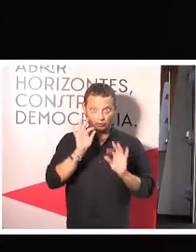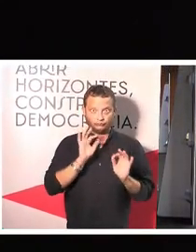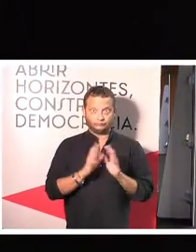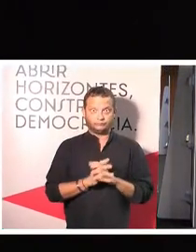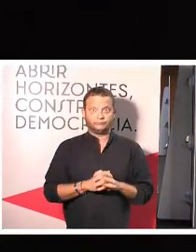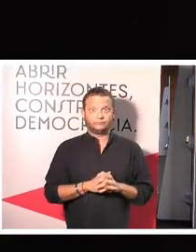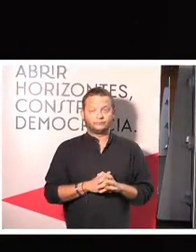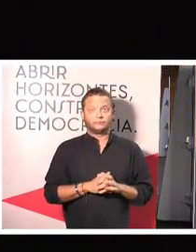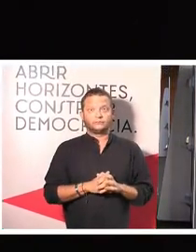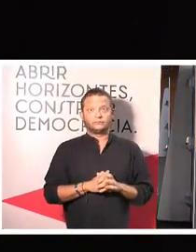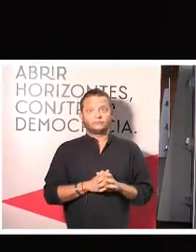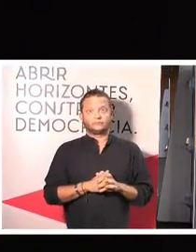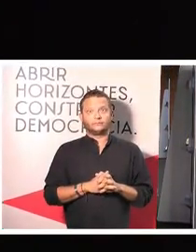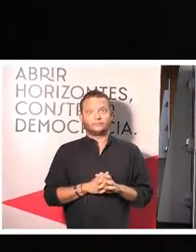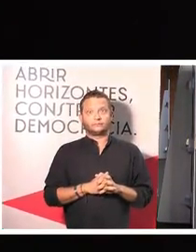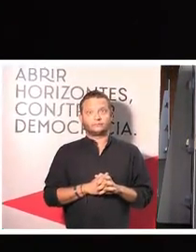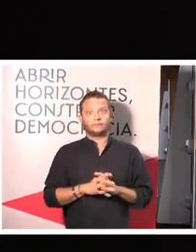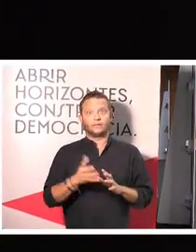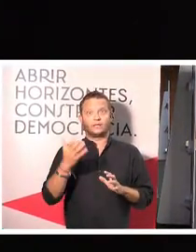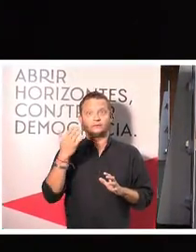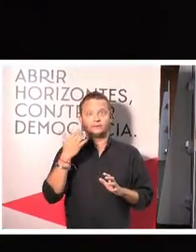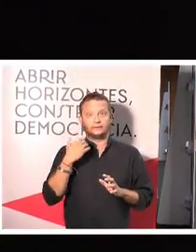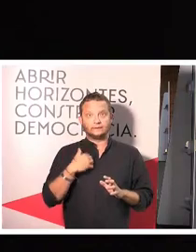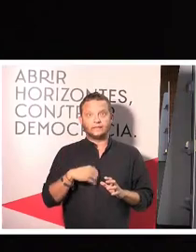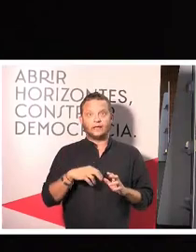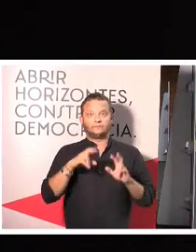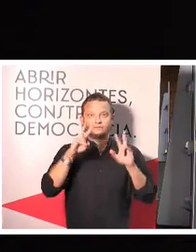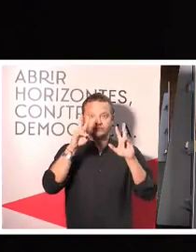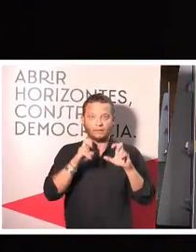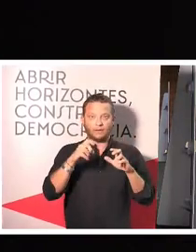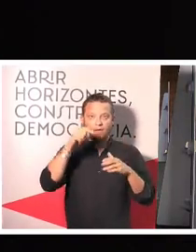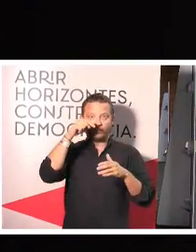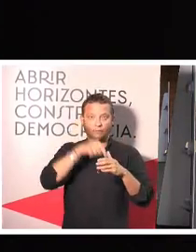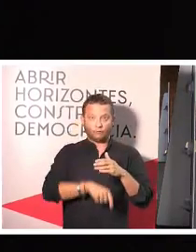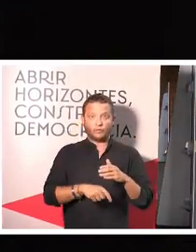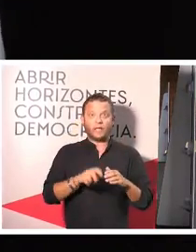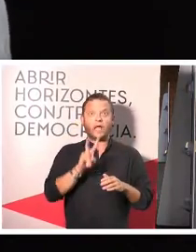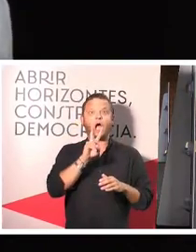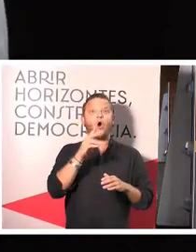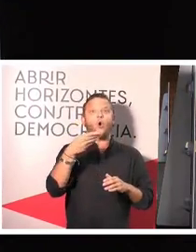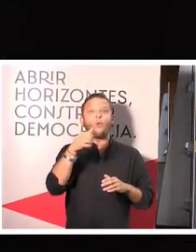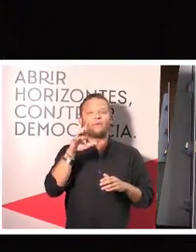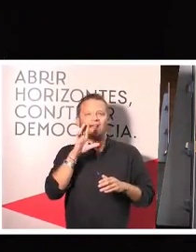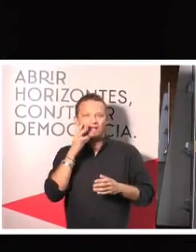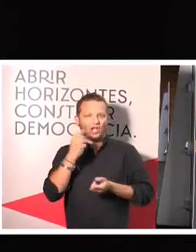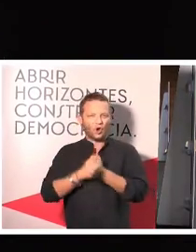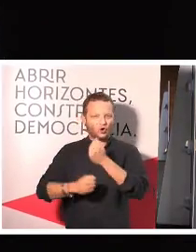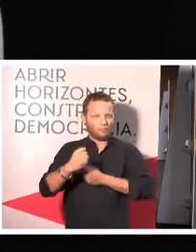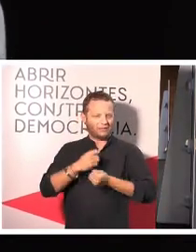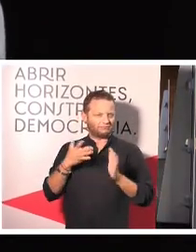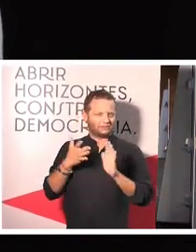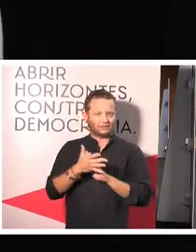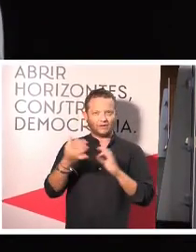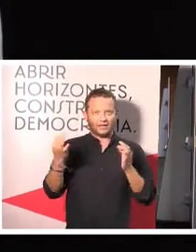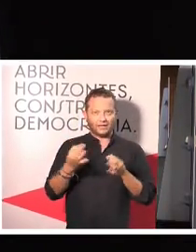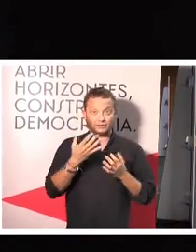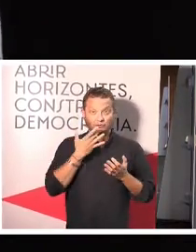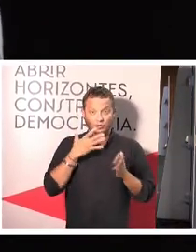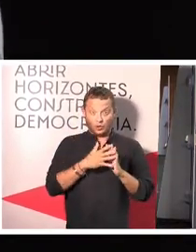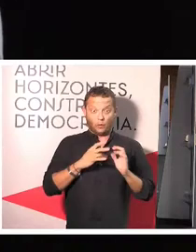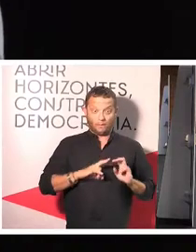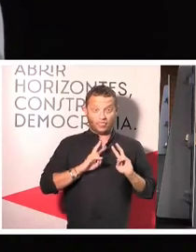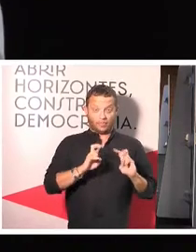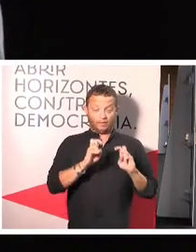síntesis. Bien, yendo ya al meollo de la cuestión, uberización de la economía. Yo querría empezar por el